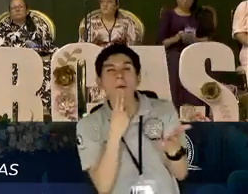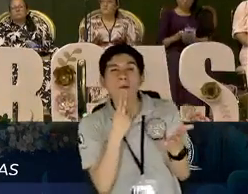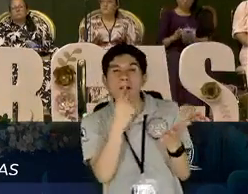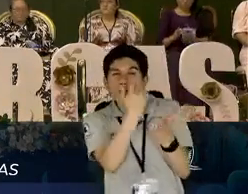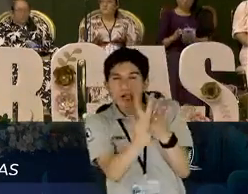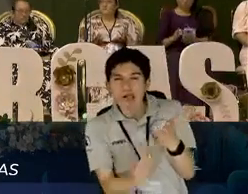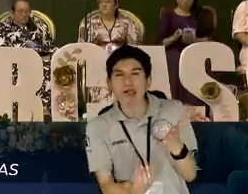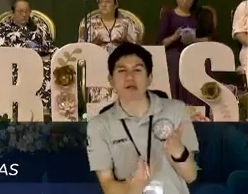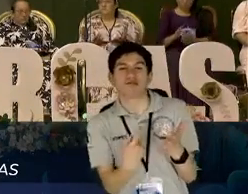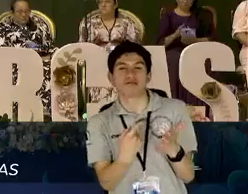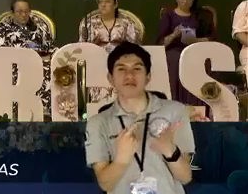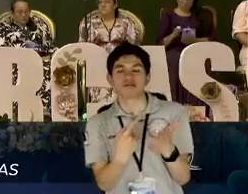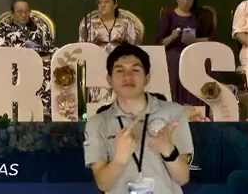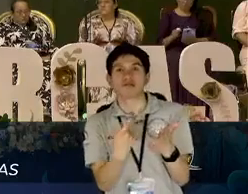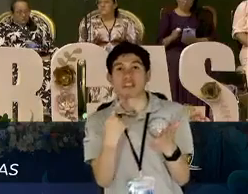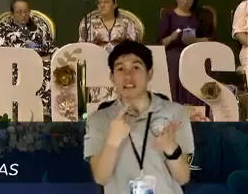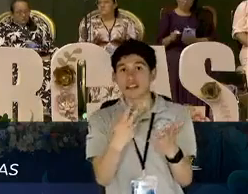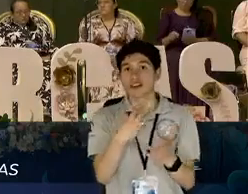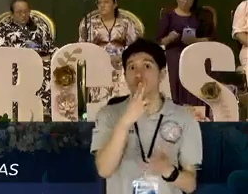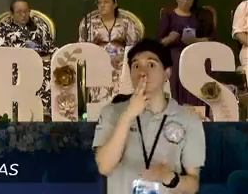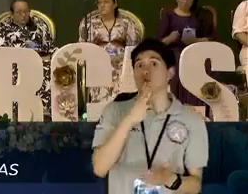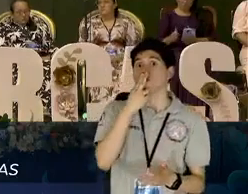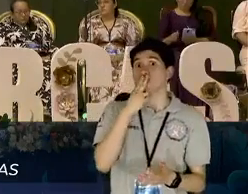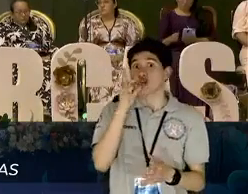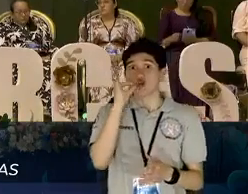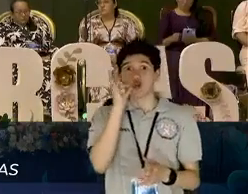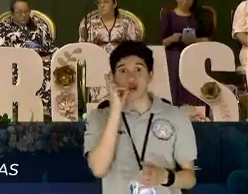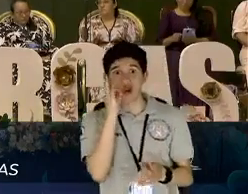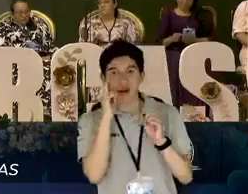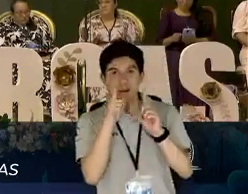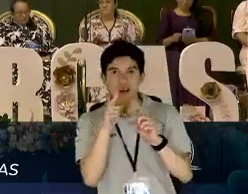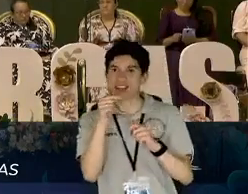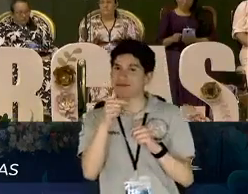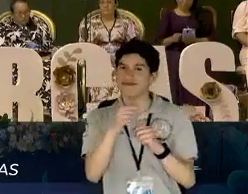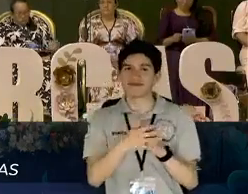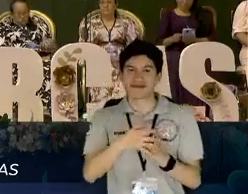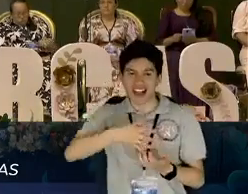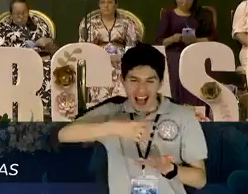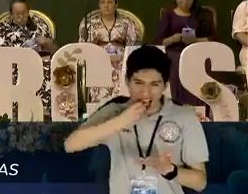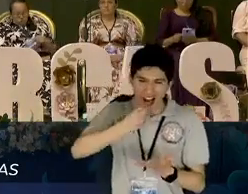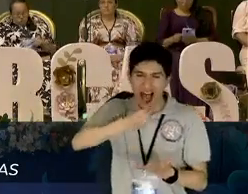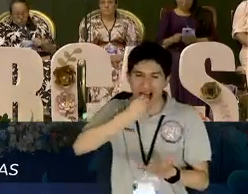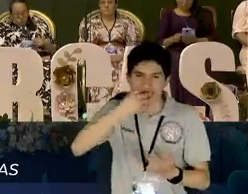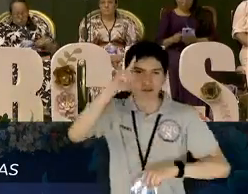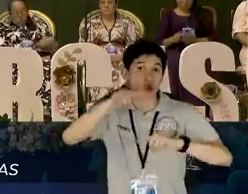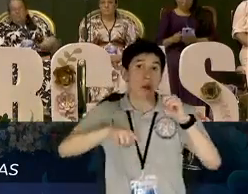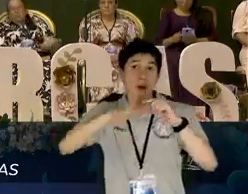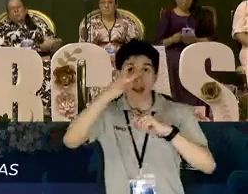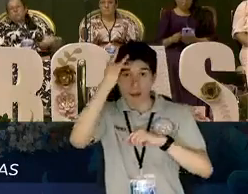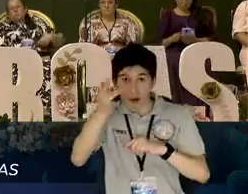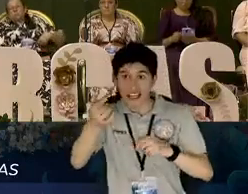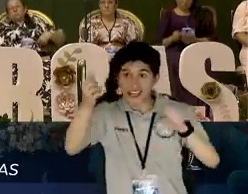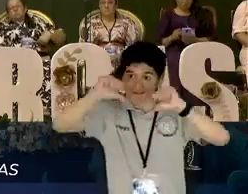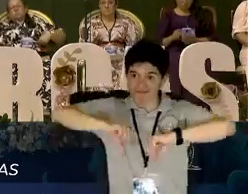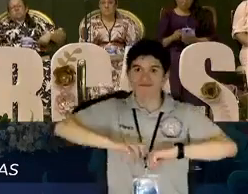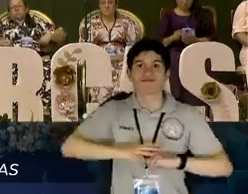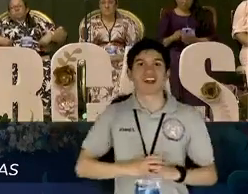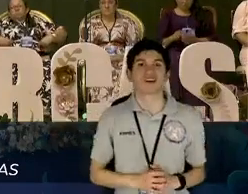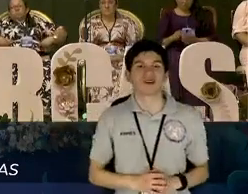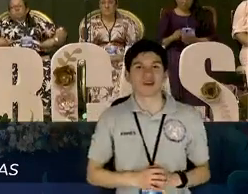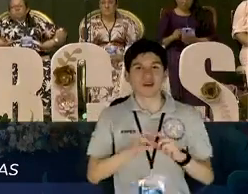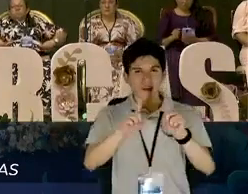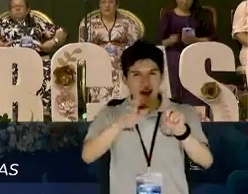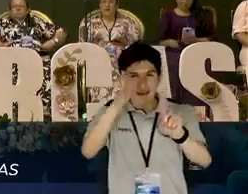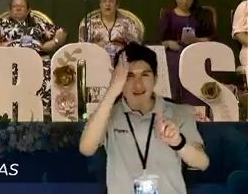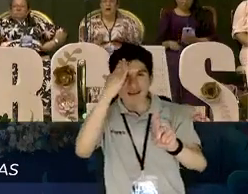porque aunque es agradable, no es bueno. Pero sabe que sí es bueno y que sí es agradable,